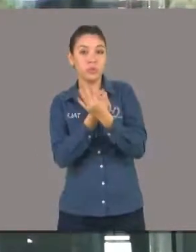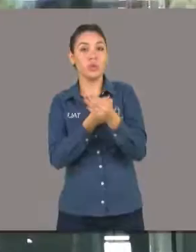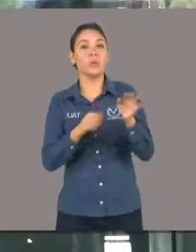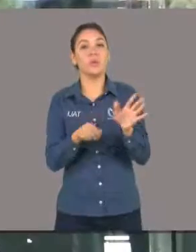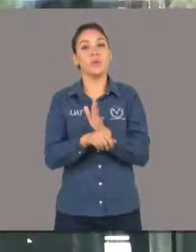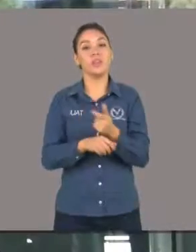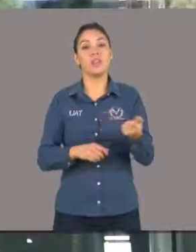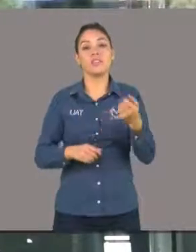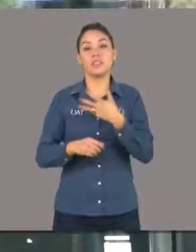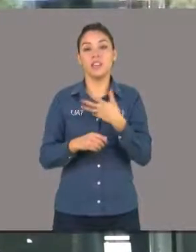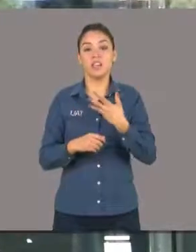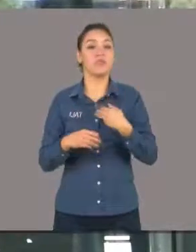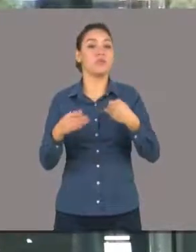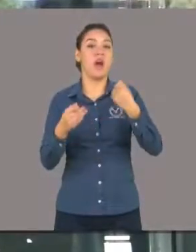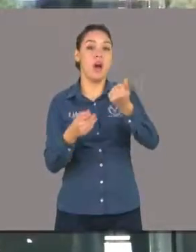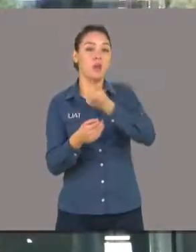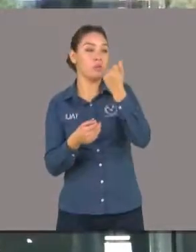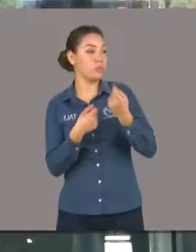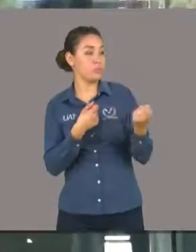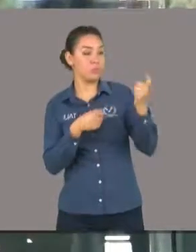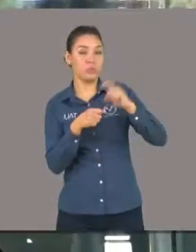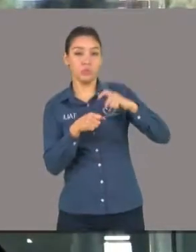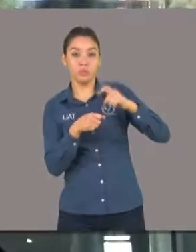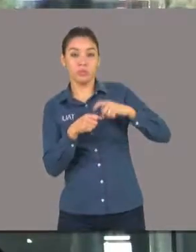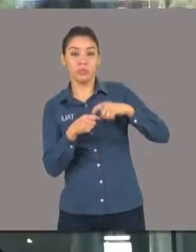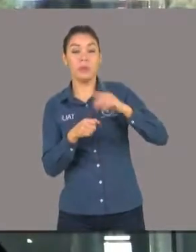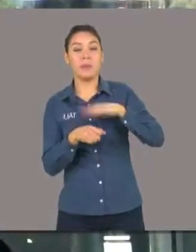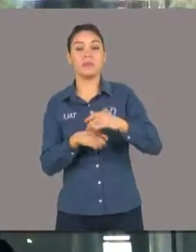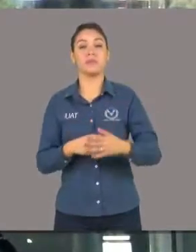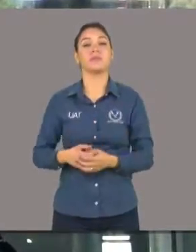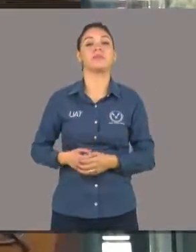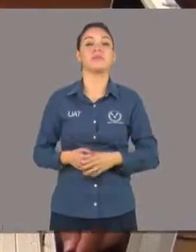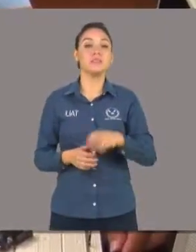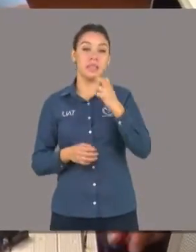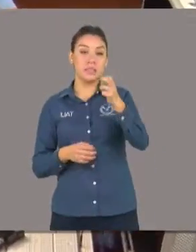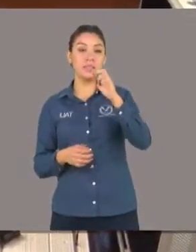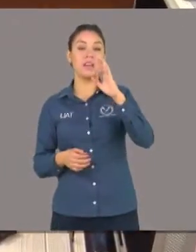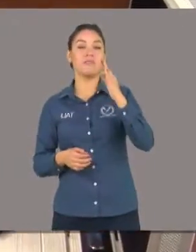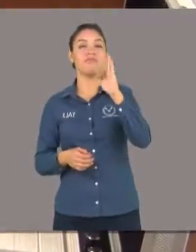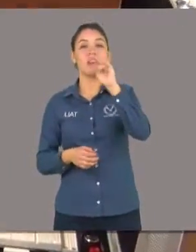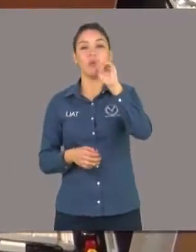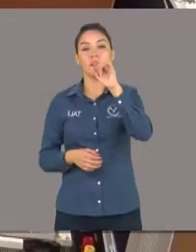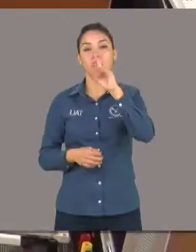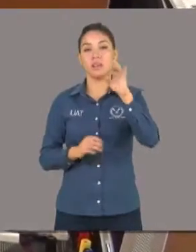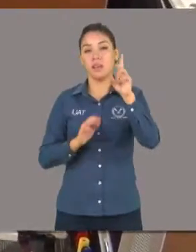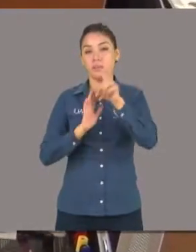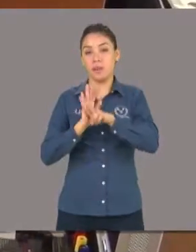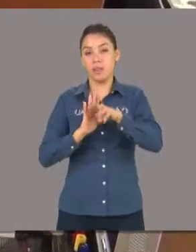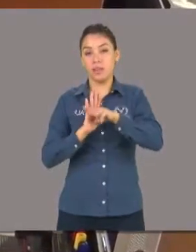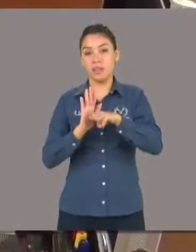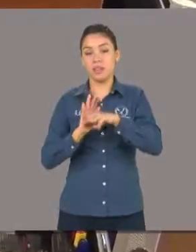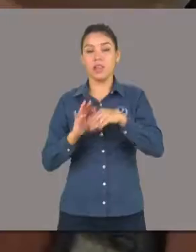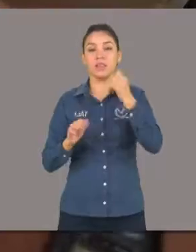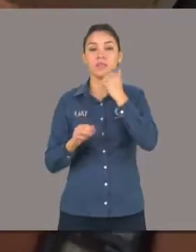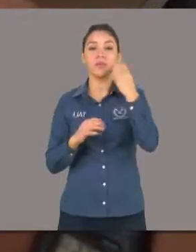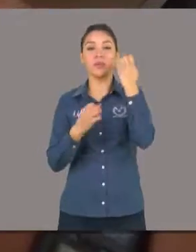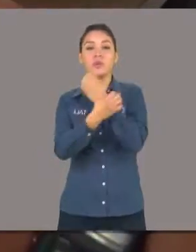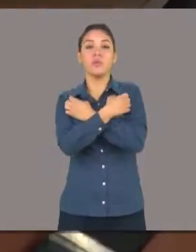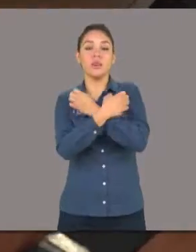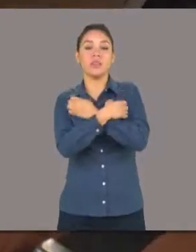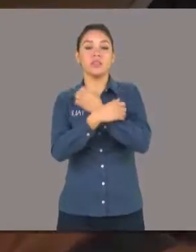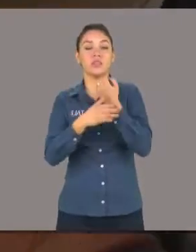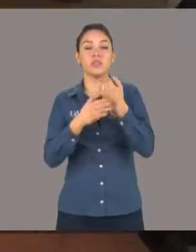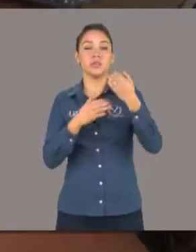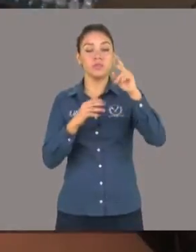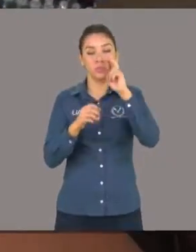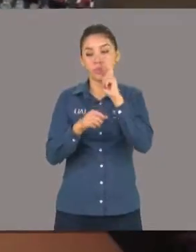de que tenemos una aceptación ante la sociedad. La unidad académica se visualiza como una institución de educación superior que